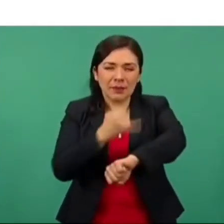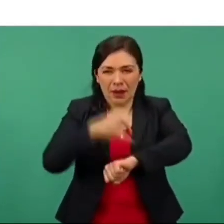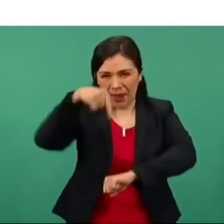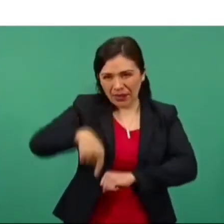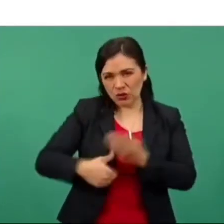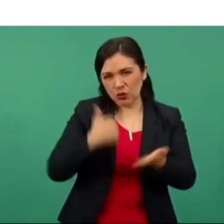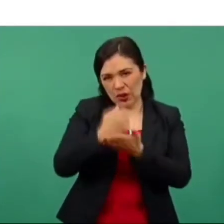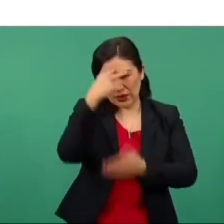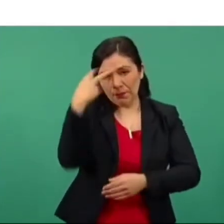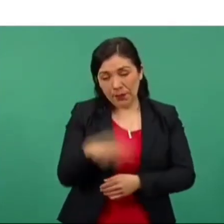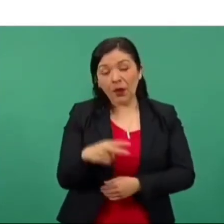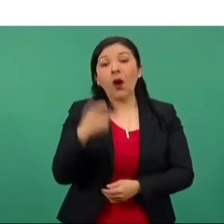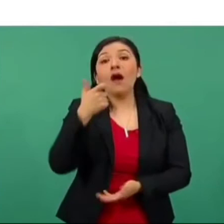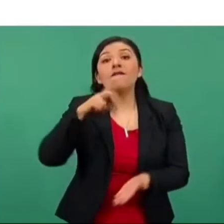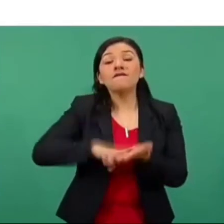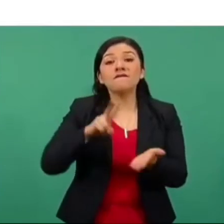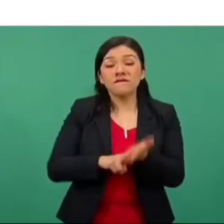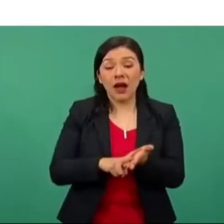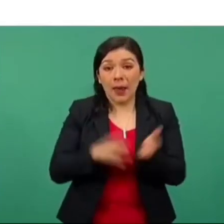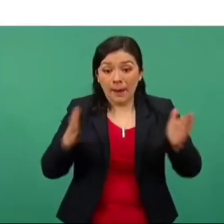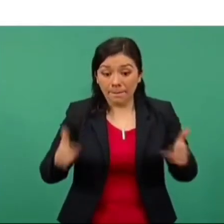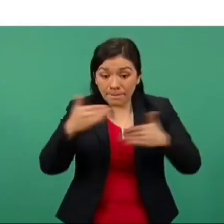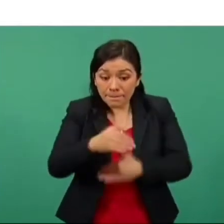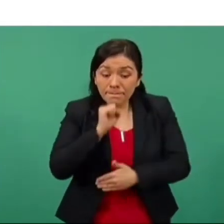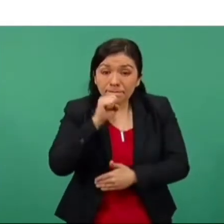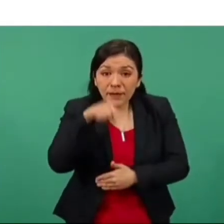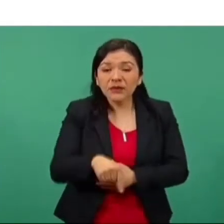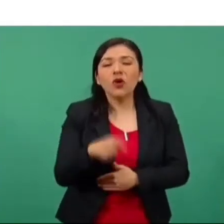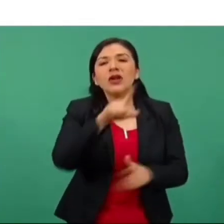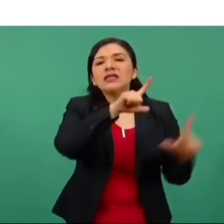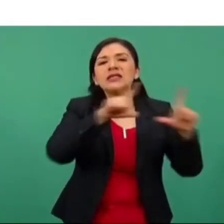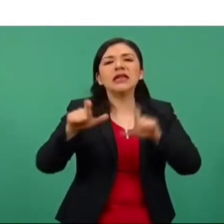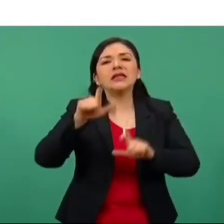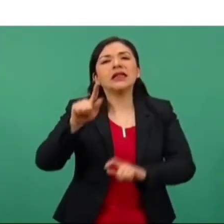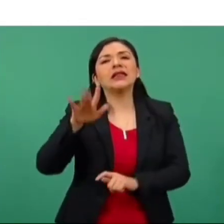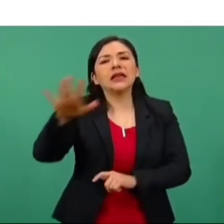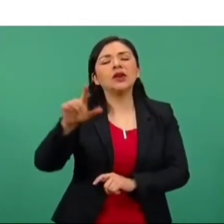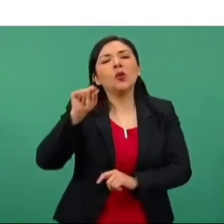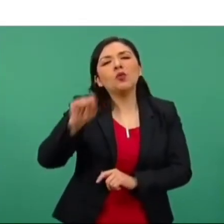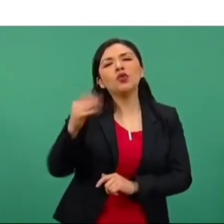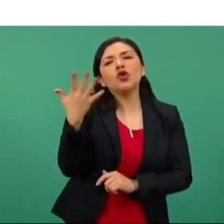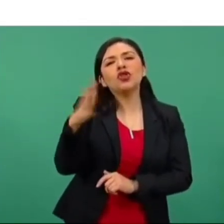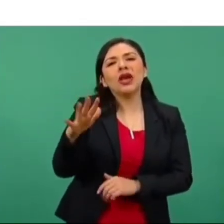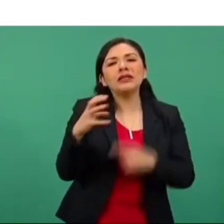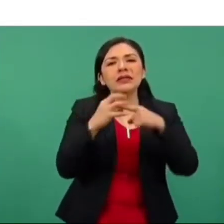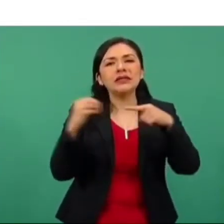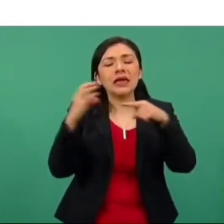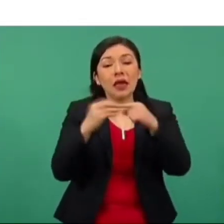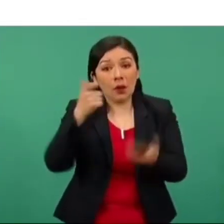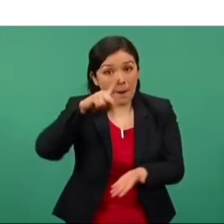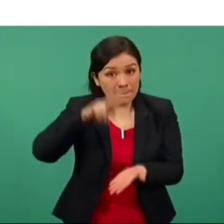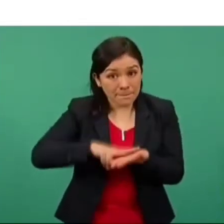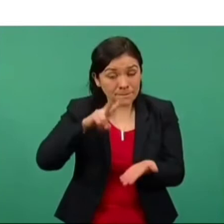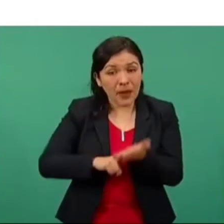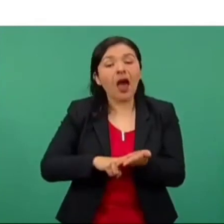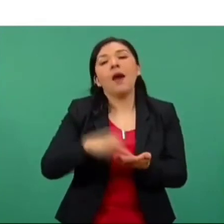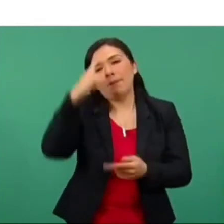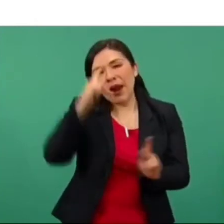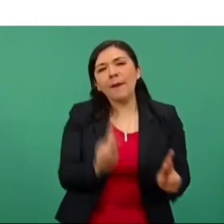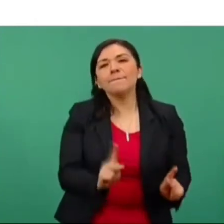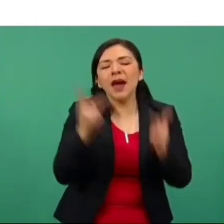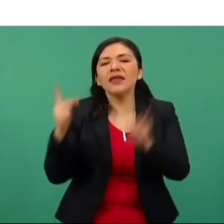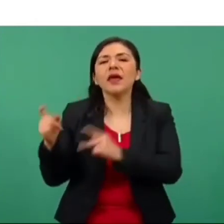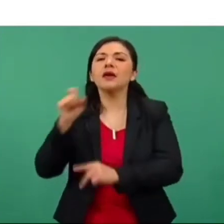México, el paquete en setecientos setenta y cinco pesos con diez centavos. Son precios al menudeo.